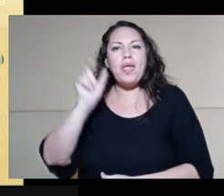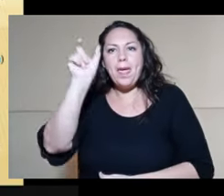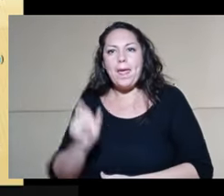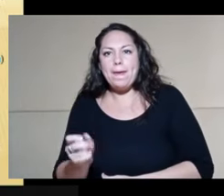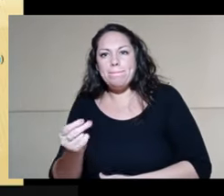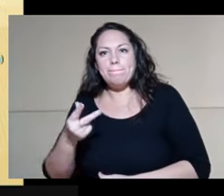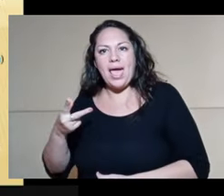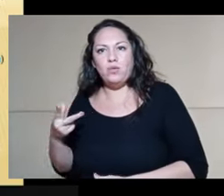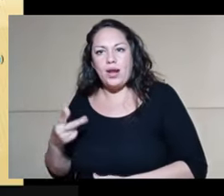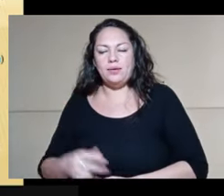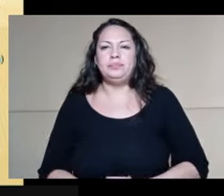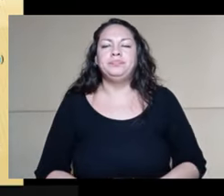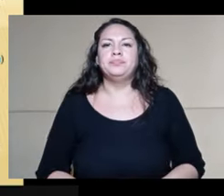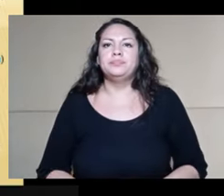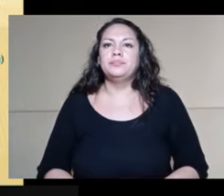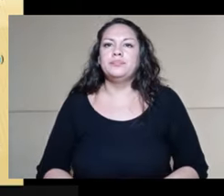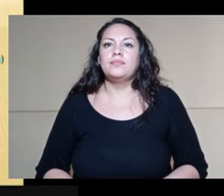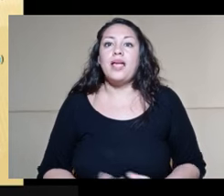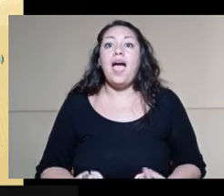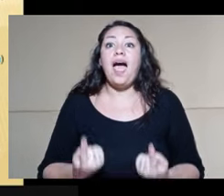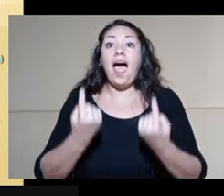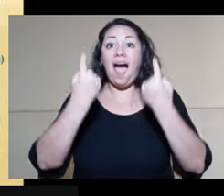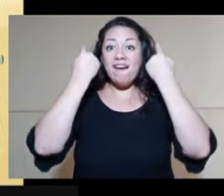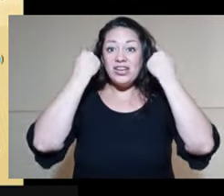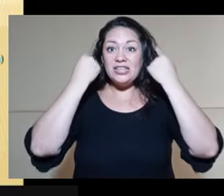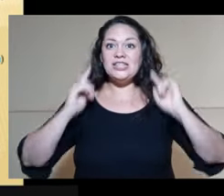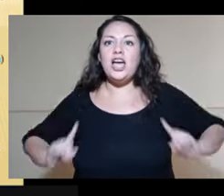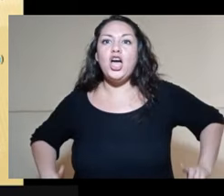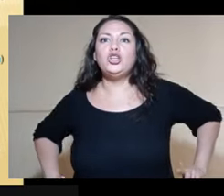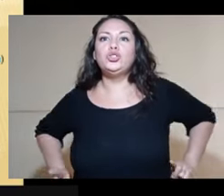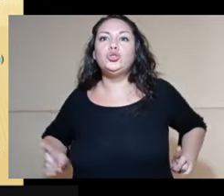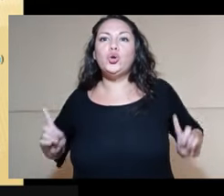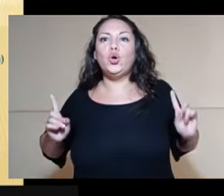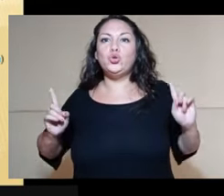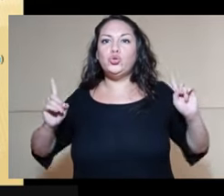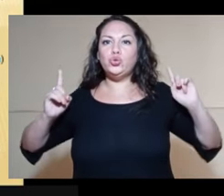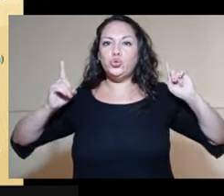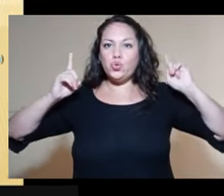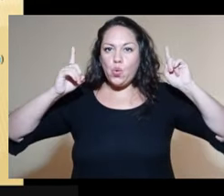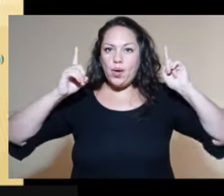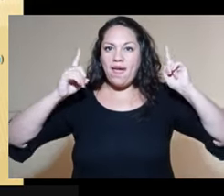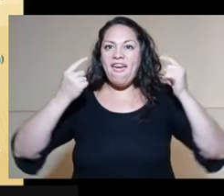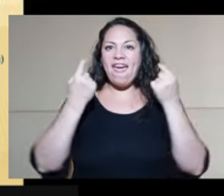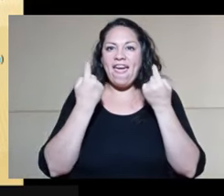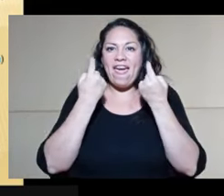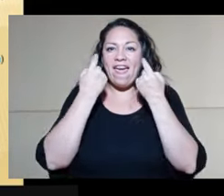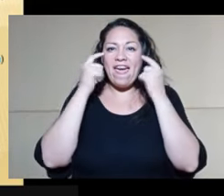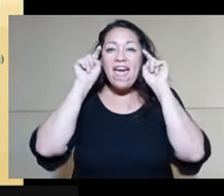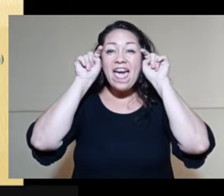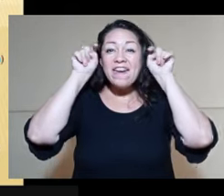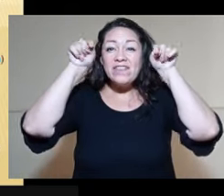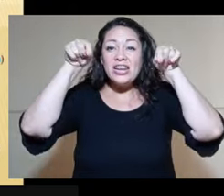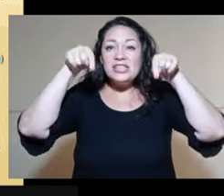médula, ¿sí? Esto es fundamental que lo tengan claro. Las aferencias suben. ¿Por dónde? Por la parte posterior de la